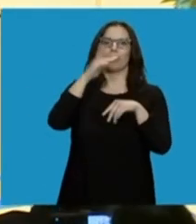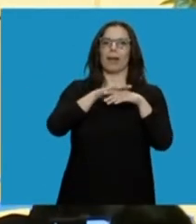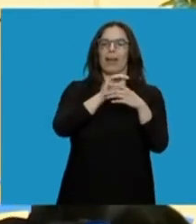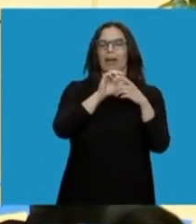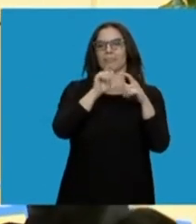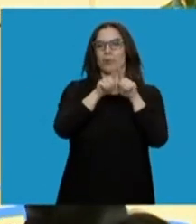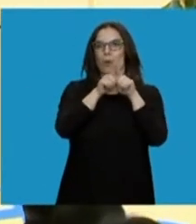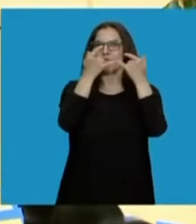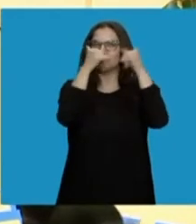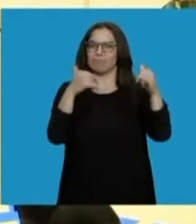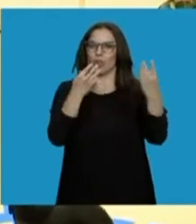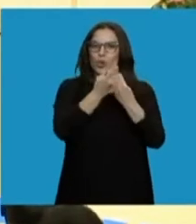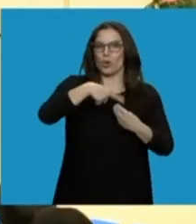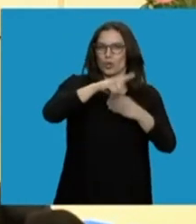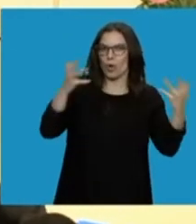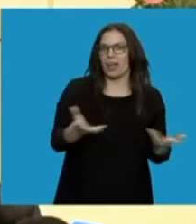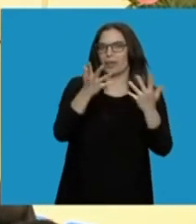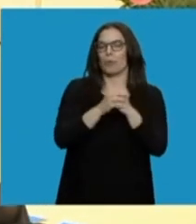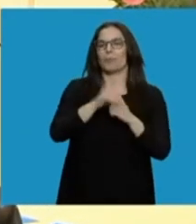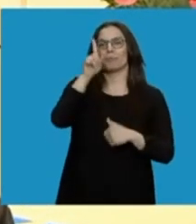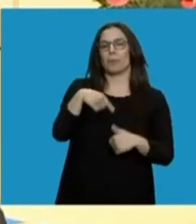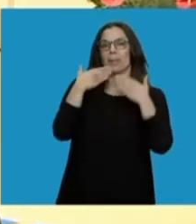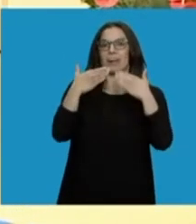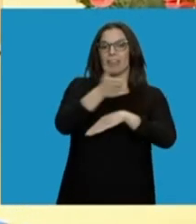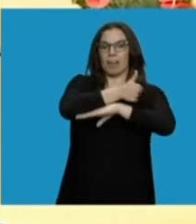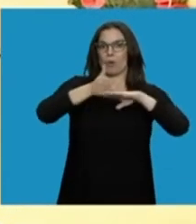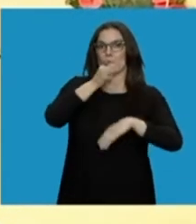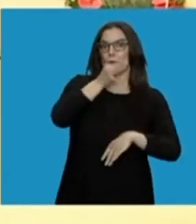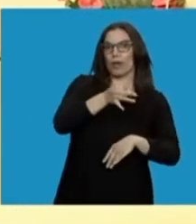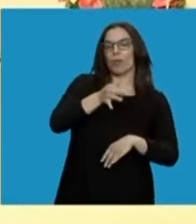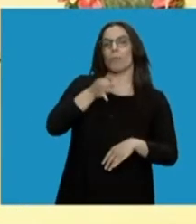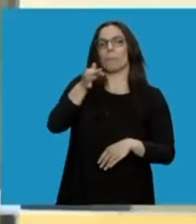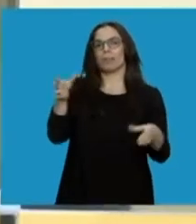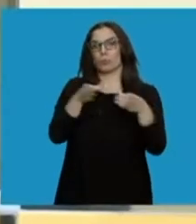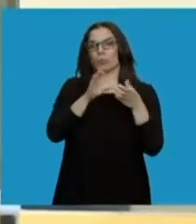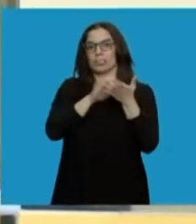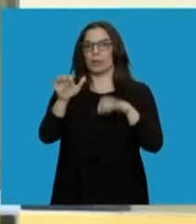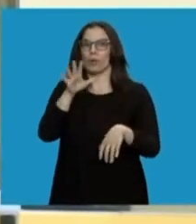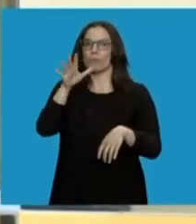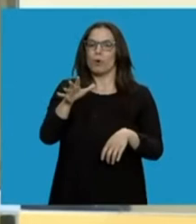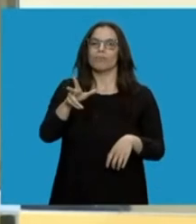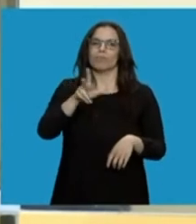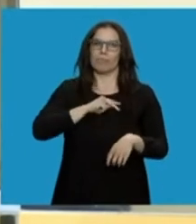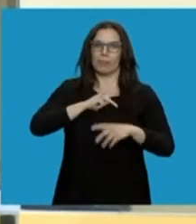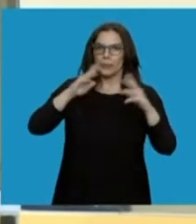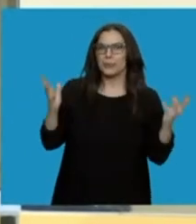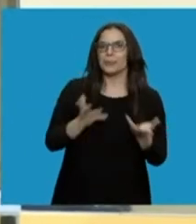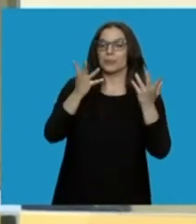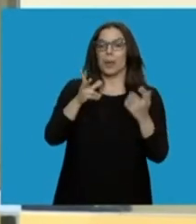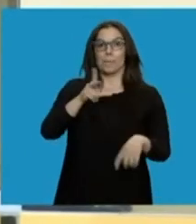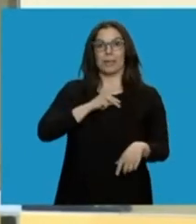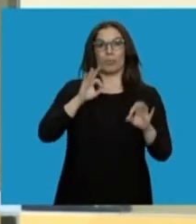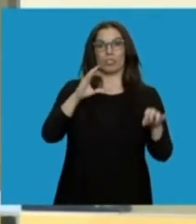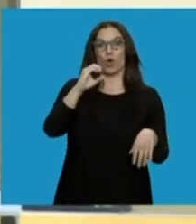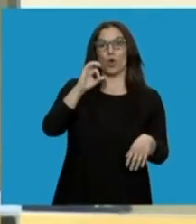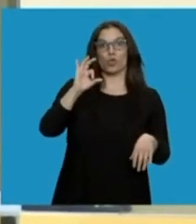compañeros. Quiero darle las gracias al jurado y a la Junta de Castilla y León por darle vuelo a este premio. Los premios COSIO siempre han sido